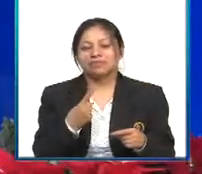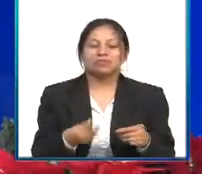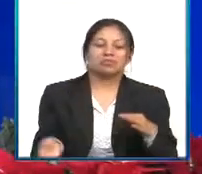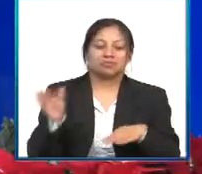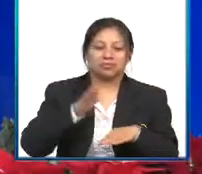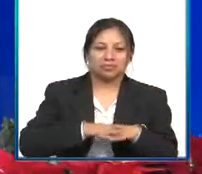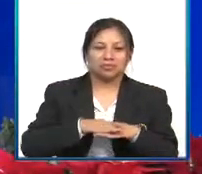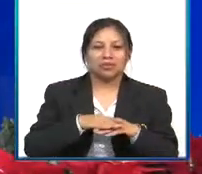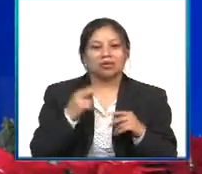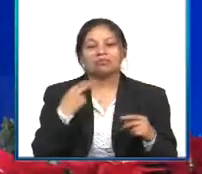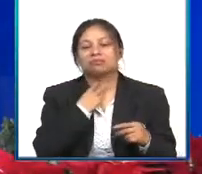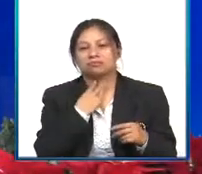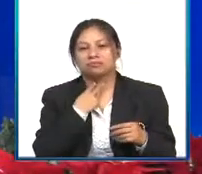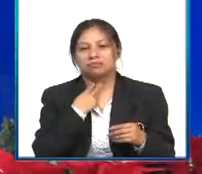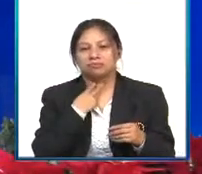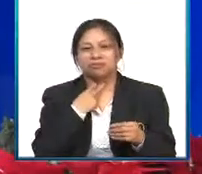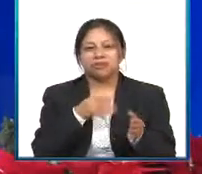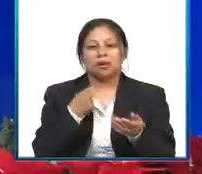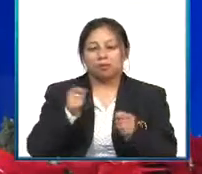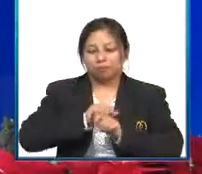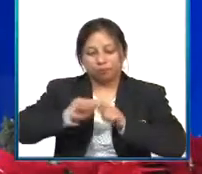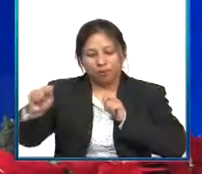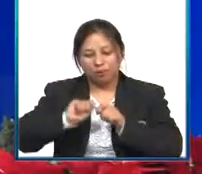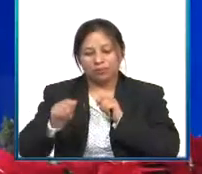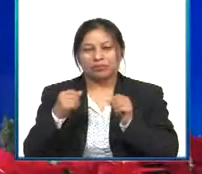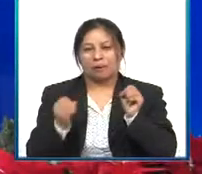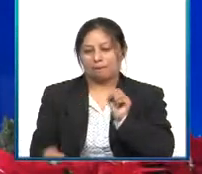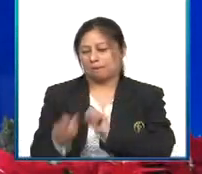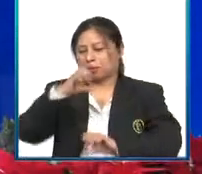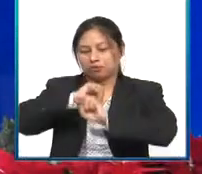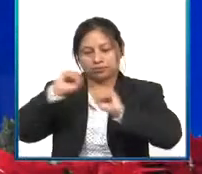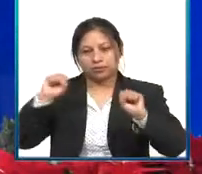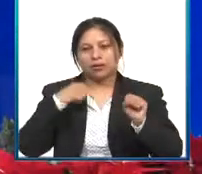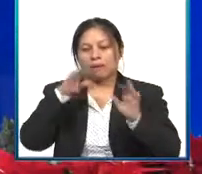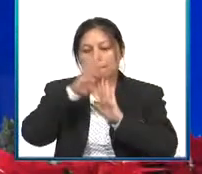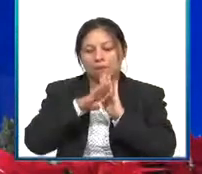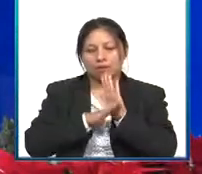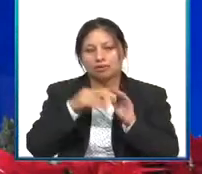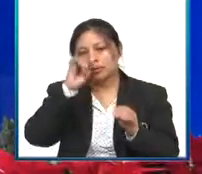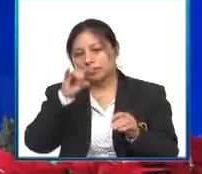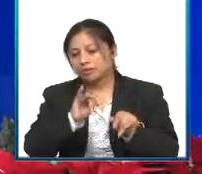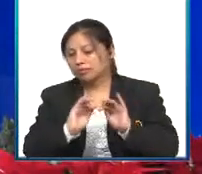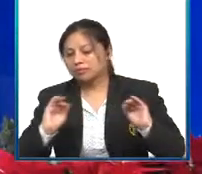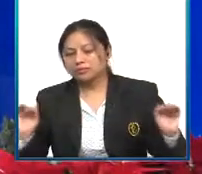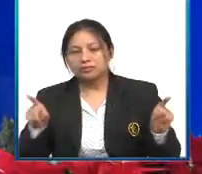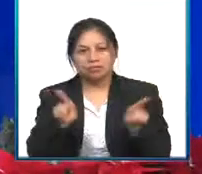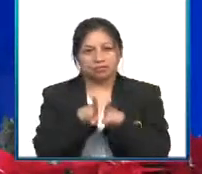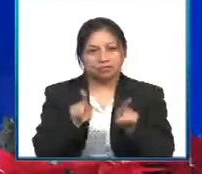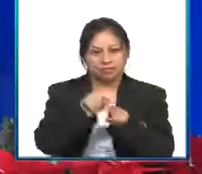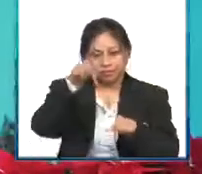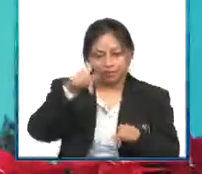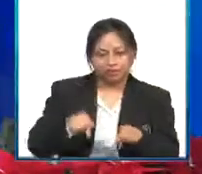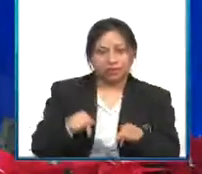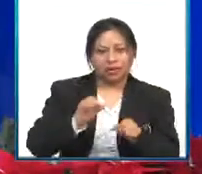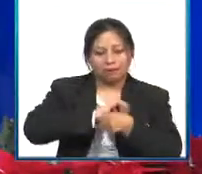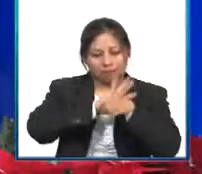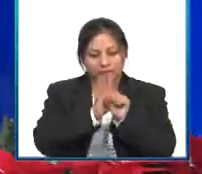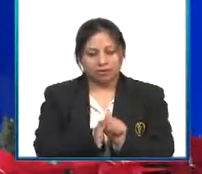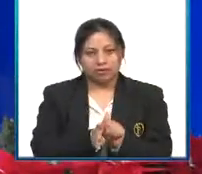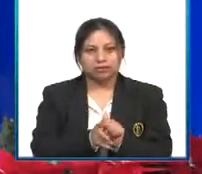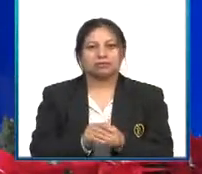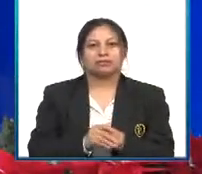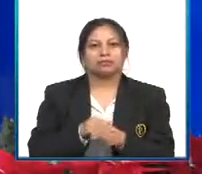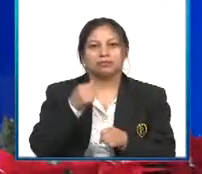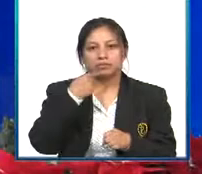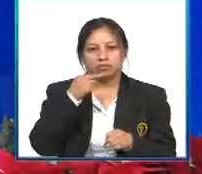torna peligroso por la manipulación de pólvora, específicamente por menores de edad y también por los niños. Asimismo, ahora con la pandemia del